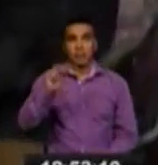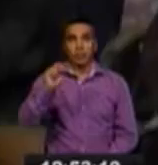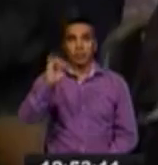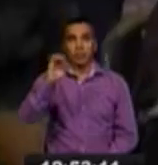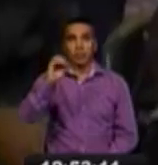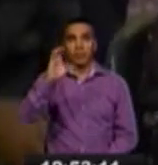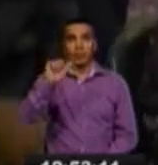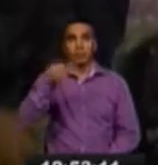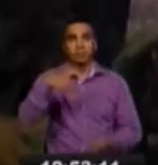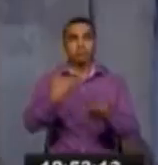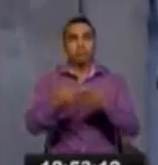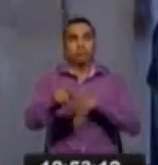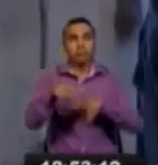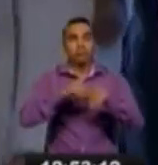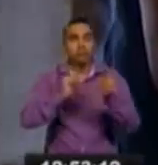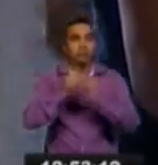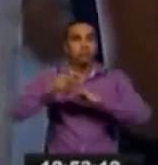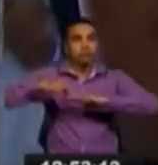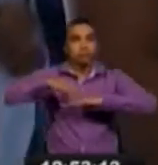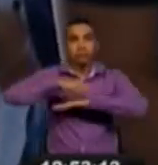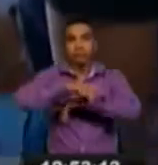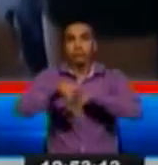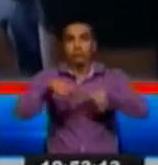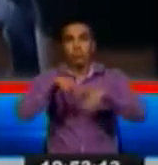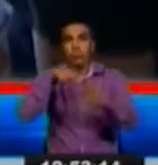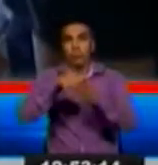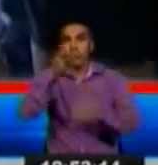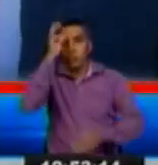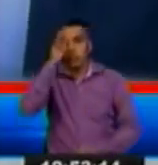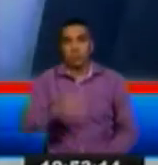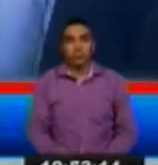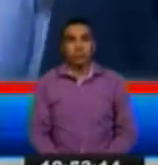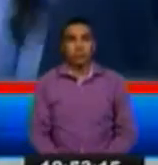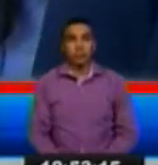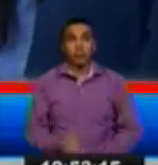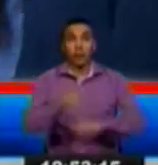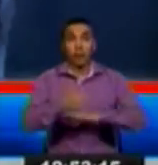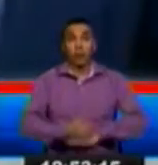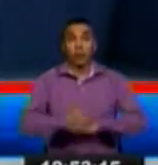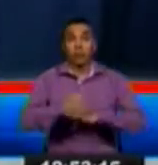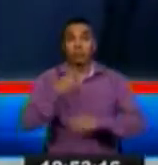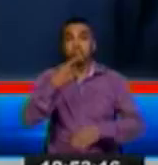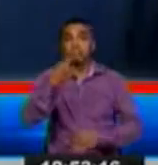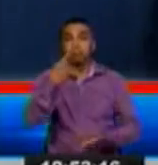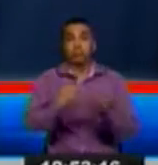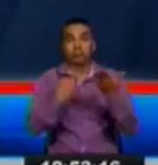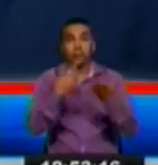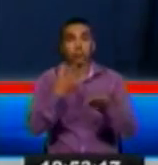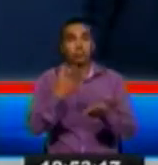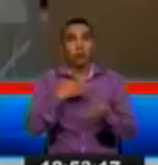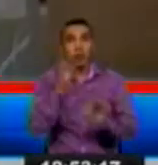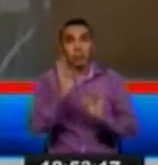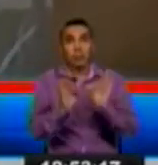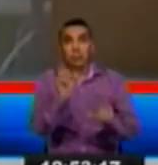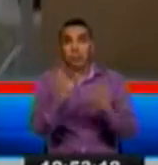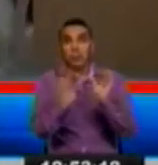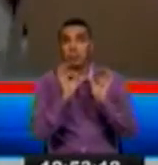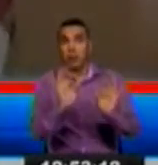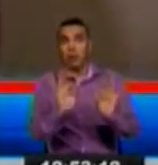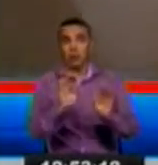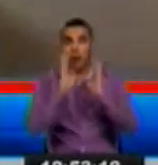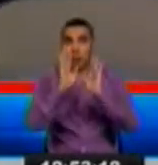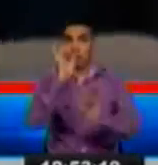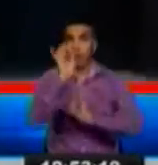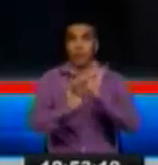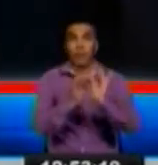Espinosa, recorrieron las distintas áreas de esta casa de salud. Las autoridades constataron el trato a los pacientes y que sean atendidos